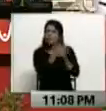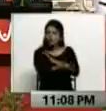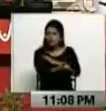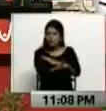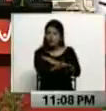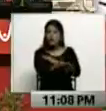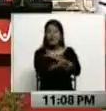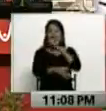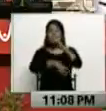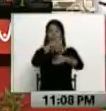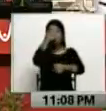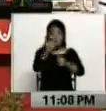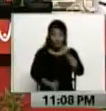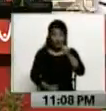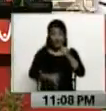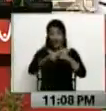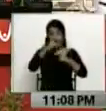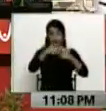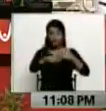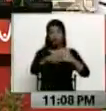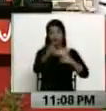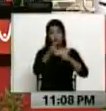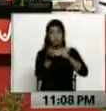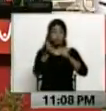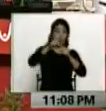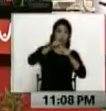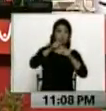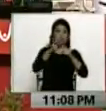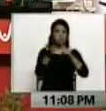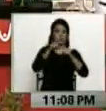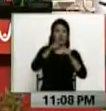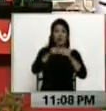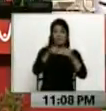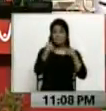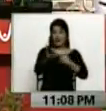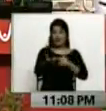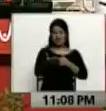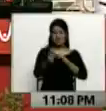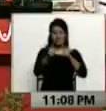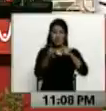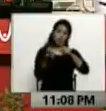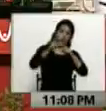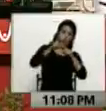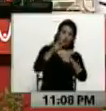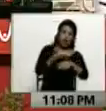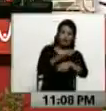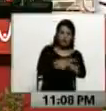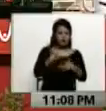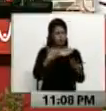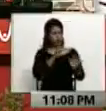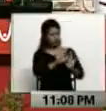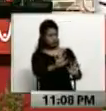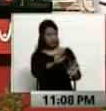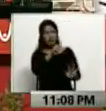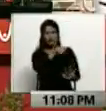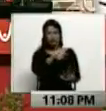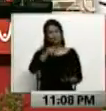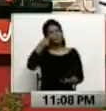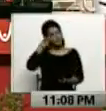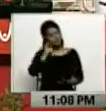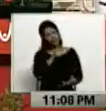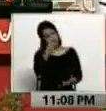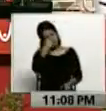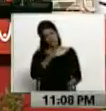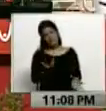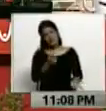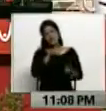un un exceso de más o menos el mismo lo mismo que le habías pagado al principio por eso que te están investigando entre otras Cos